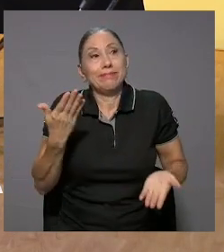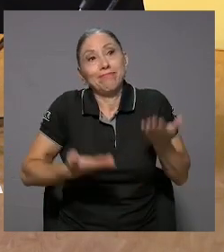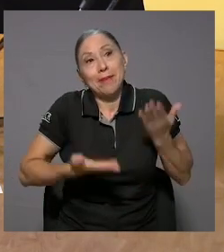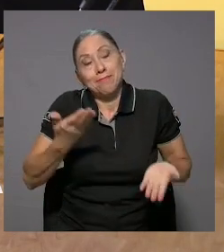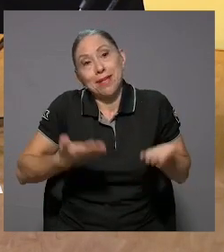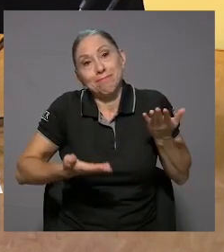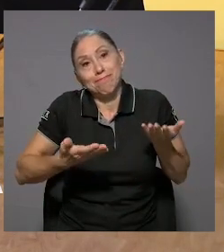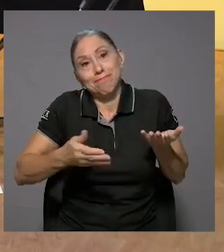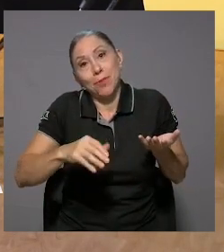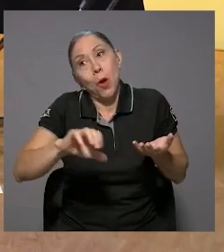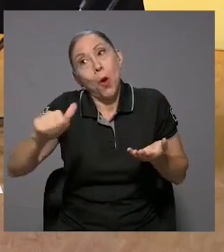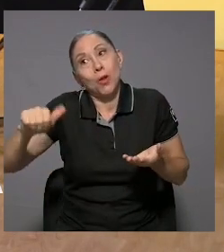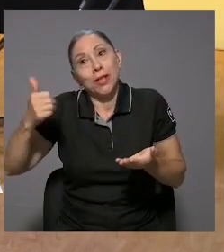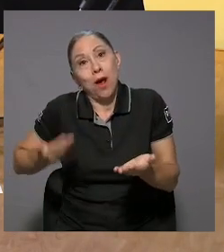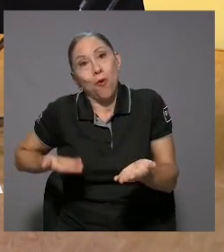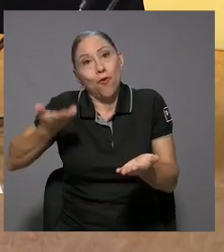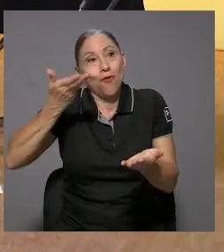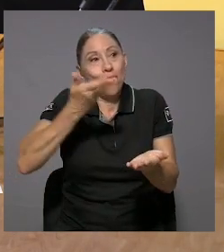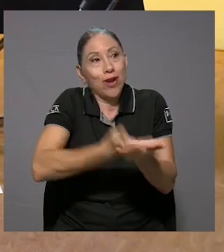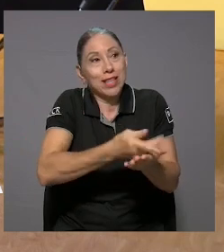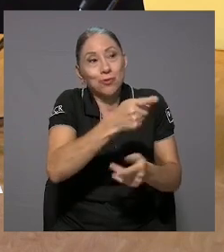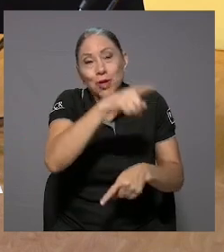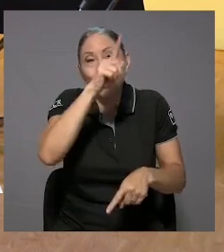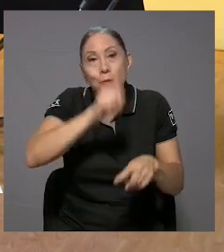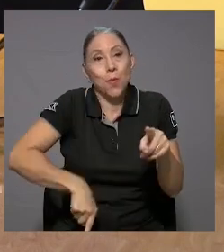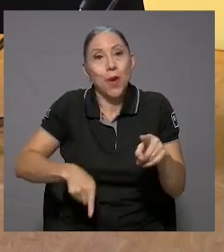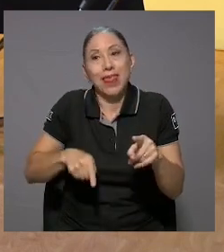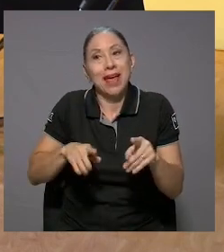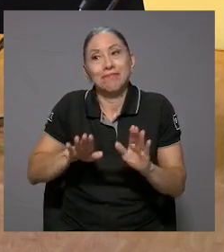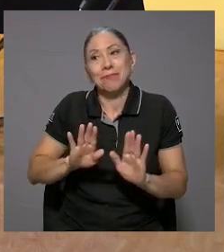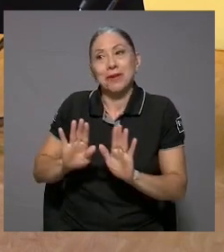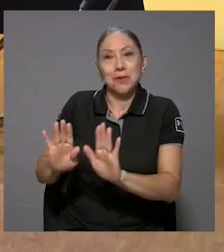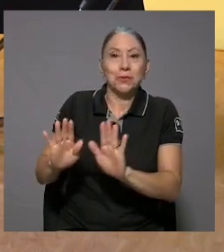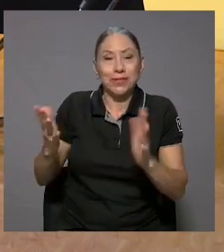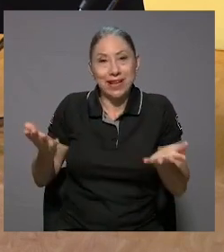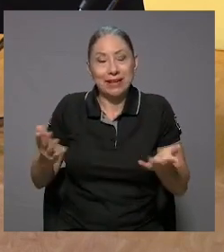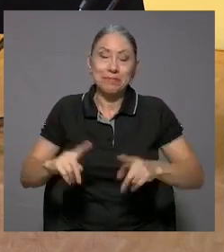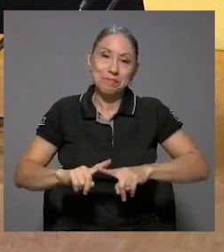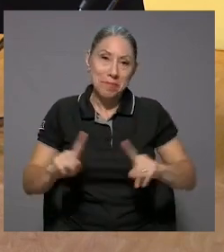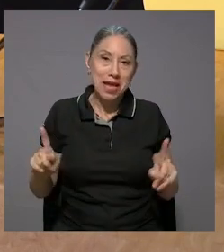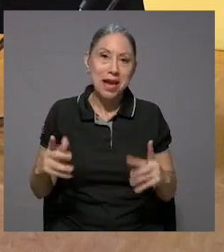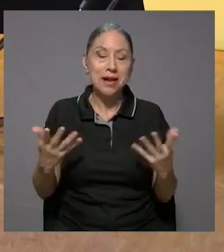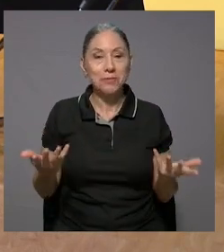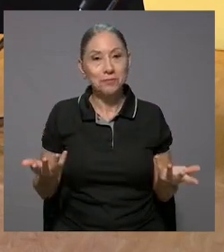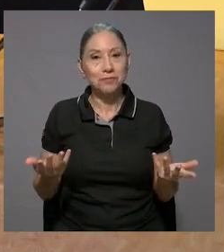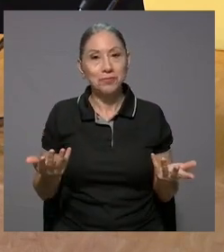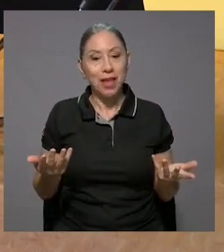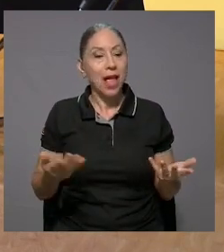quita que le hagan una oferta que no pueda rehusar, pero